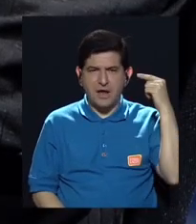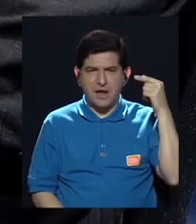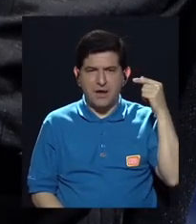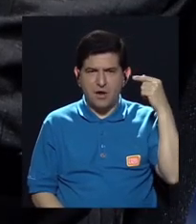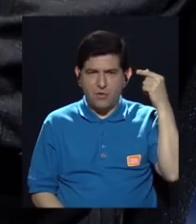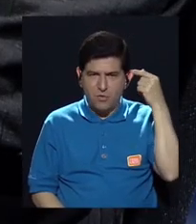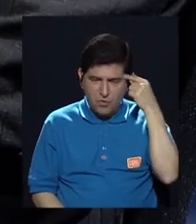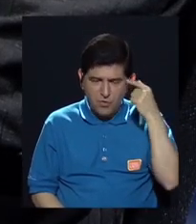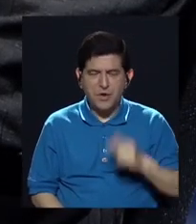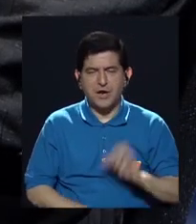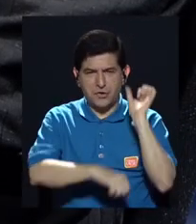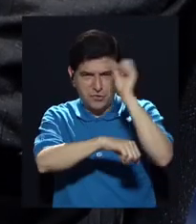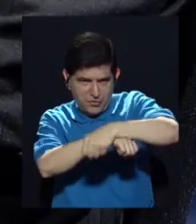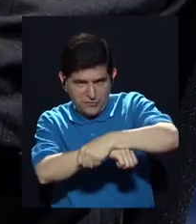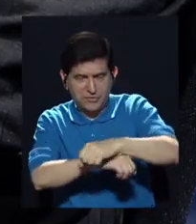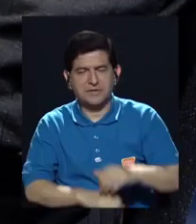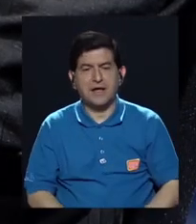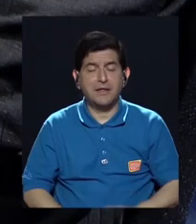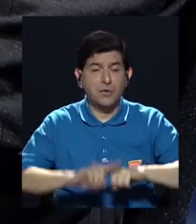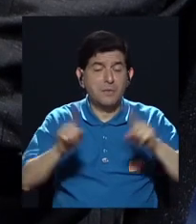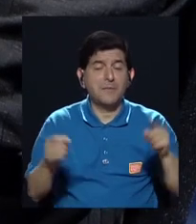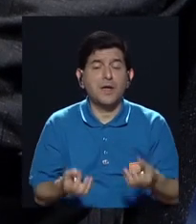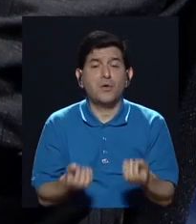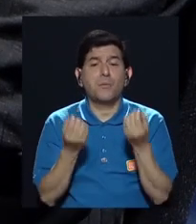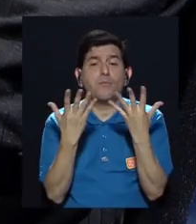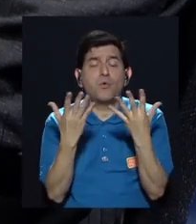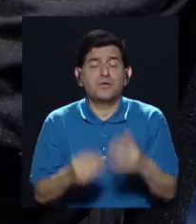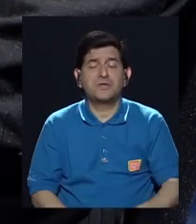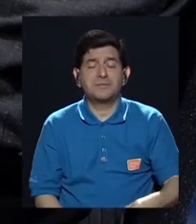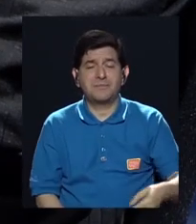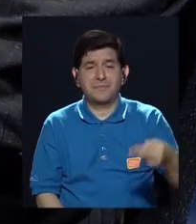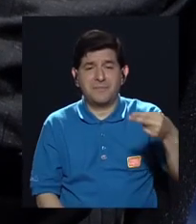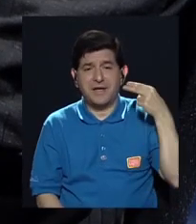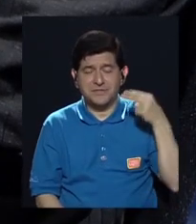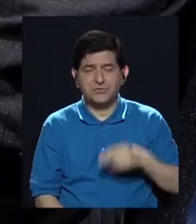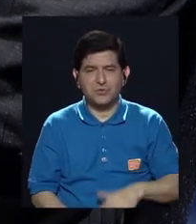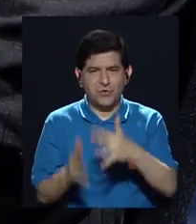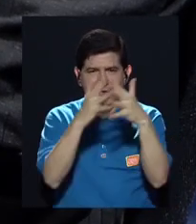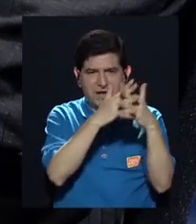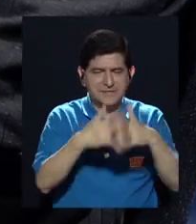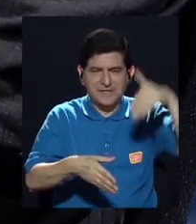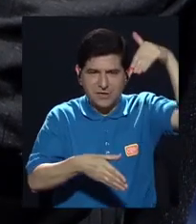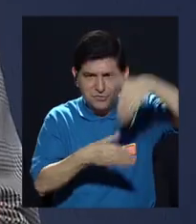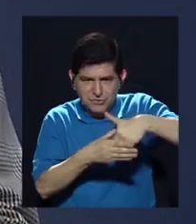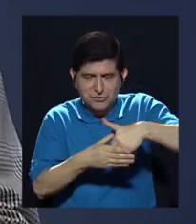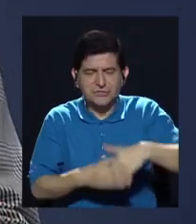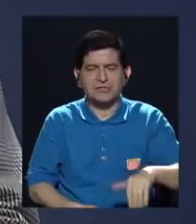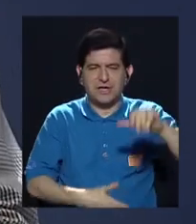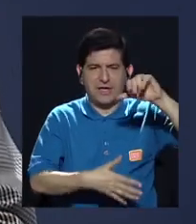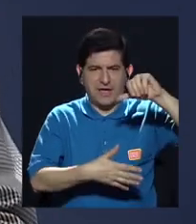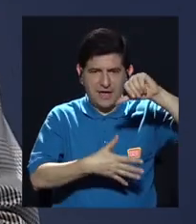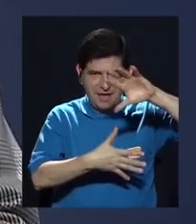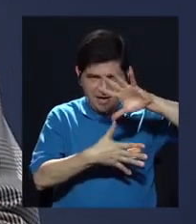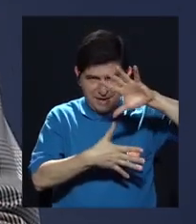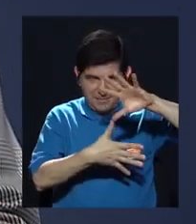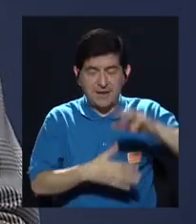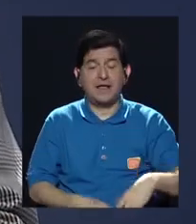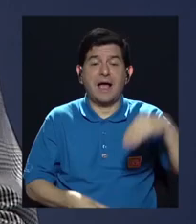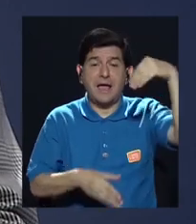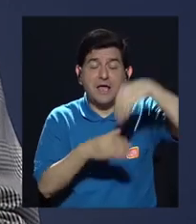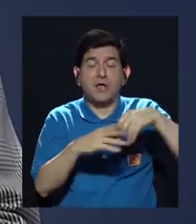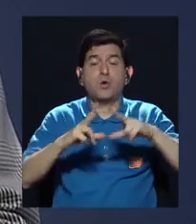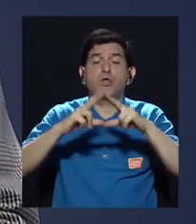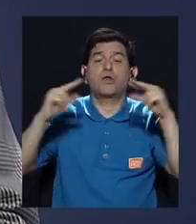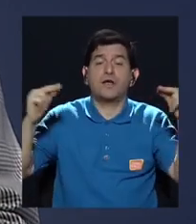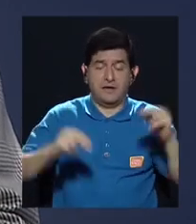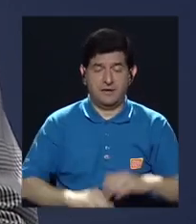Arbenz, pero además había muy largos antecedentes de intervenciones de Estados Unidos en América, incluyendo la de Nicaragua, sí, que sí, llegó,